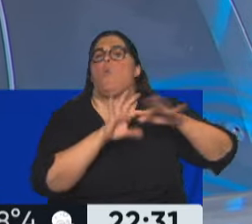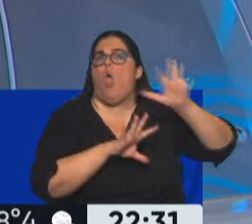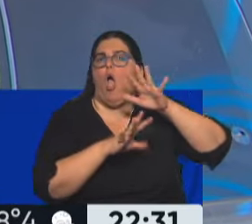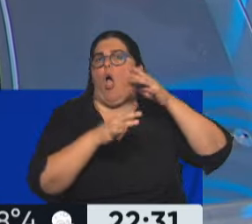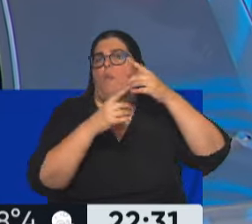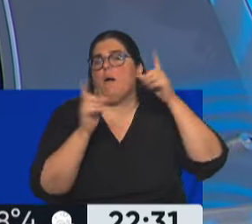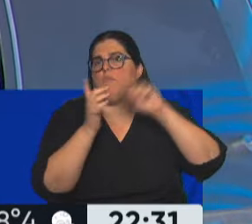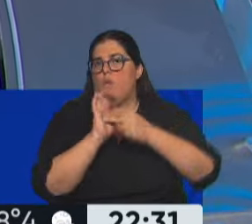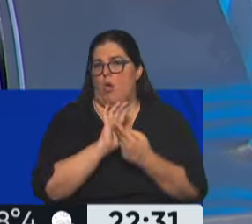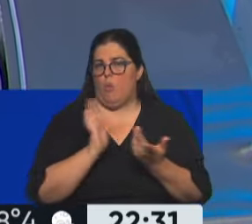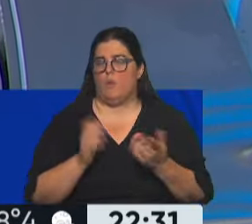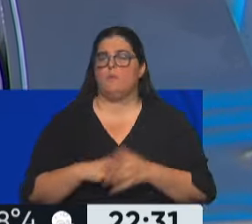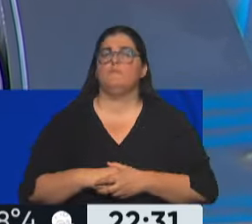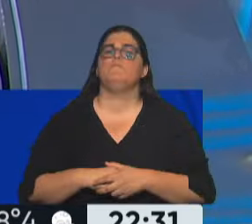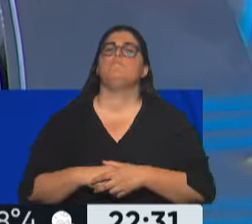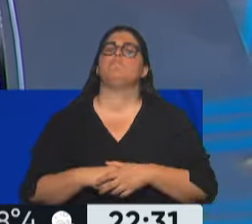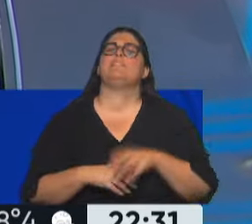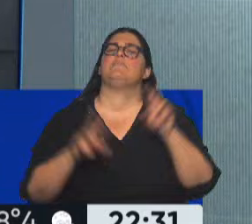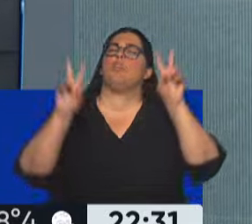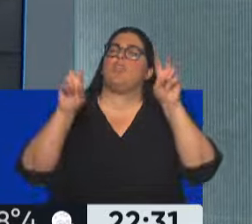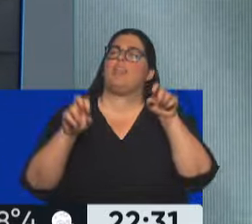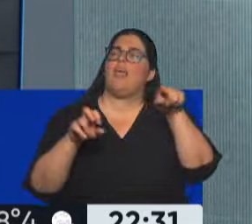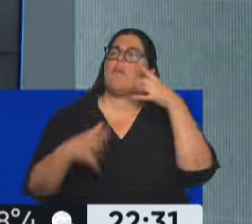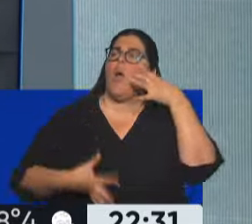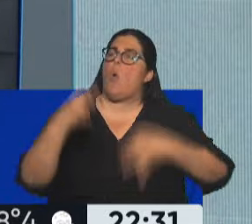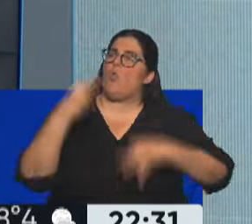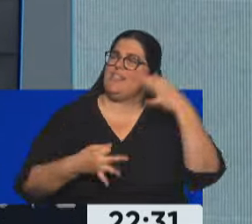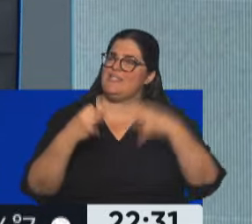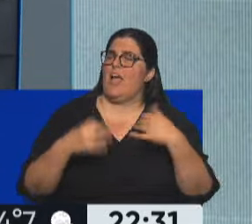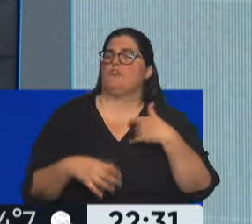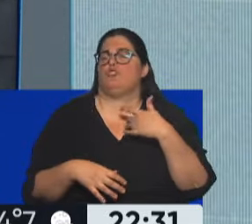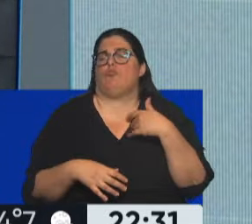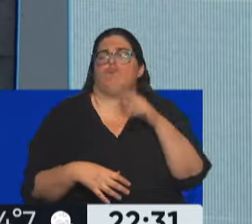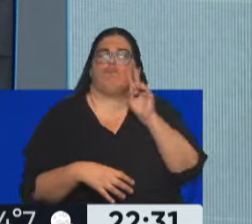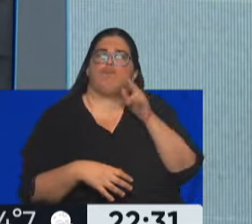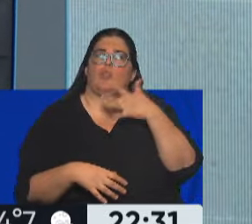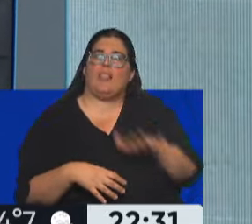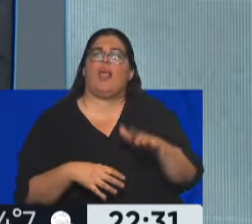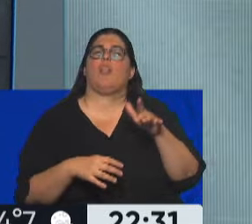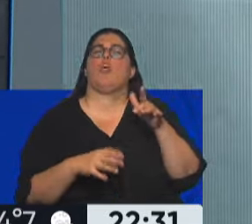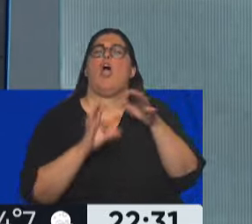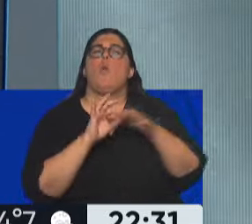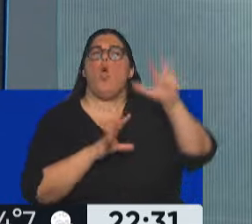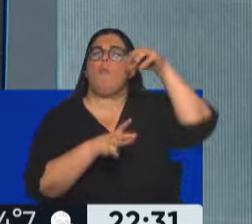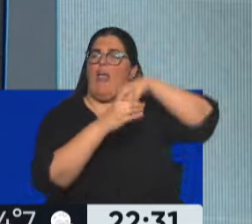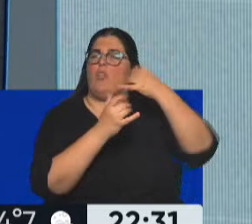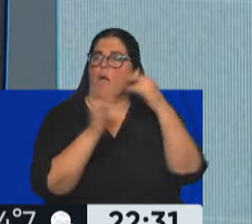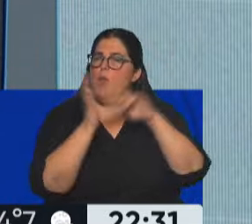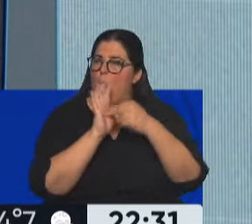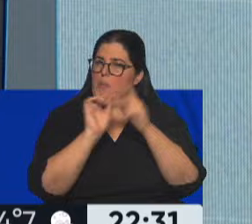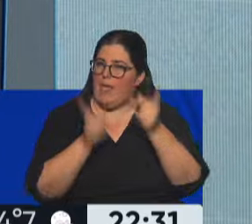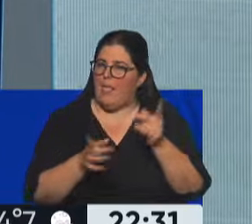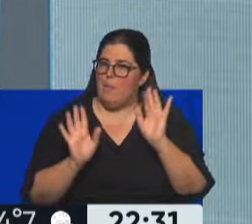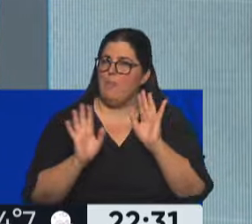los frenos tiene que ver con la cuestión judicial. Entiendo, de hecho, que en la Unión Europea también hubo ahí algún tema. Pero preguntarte también,